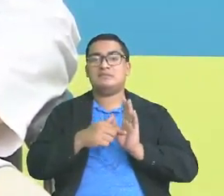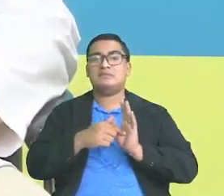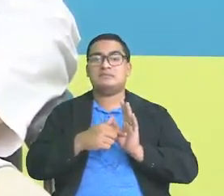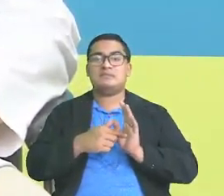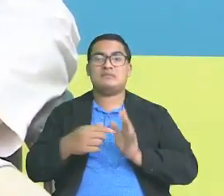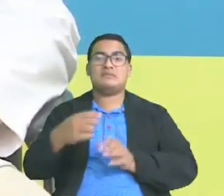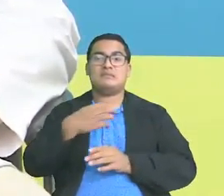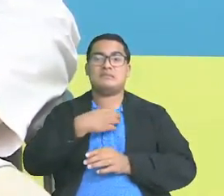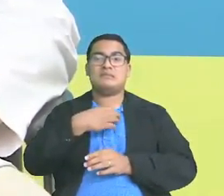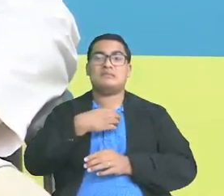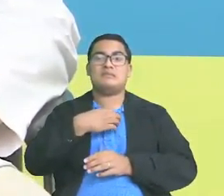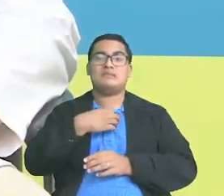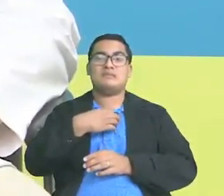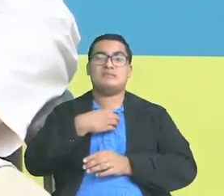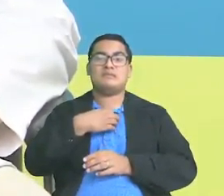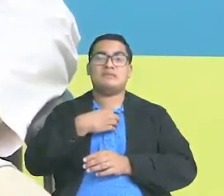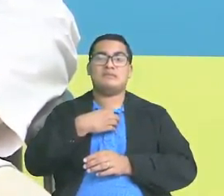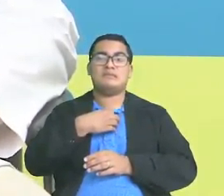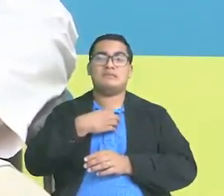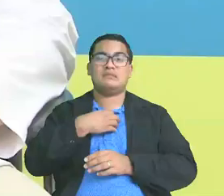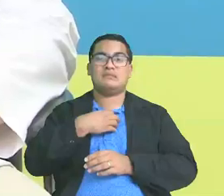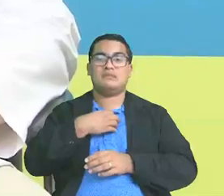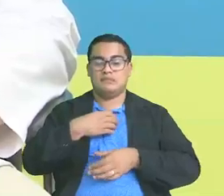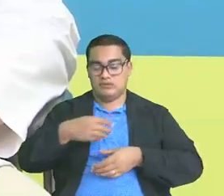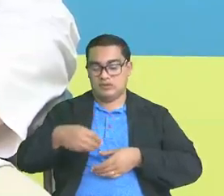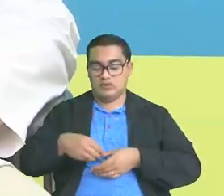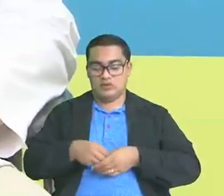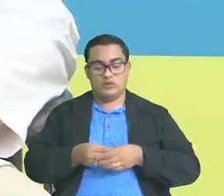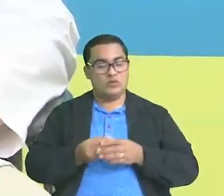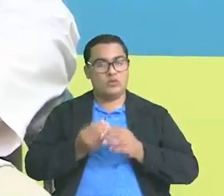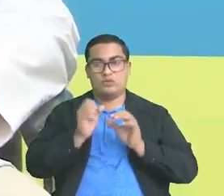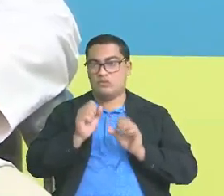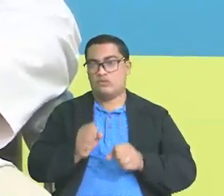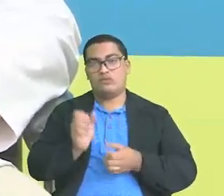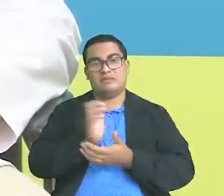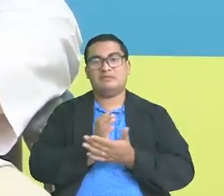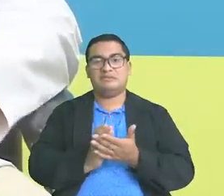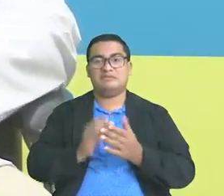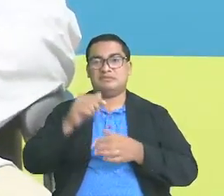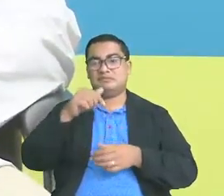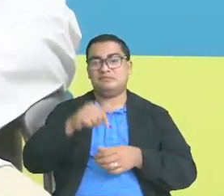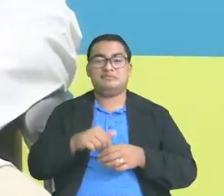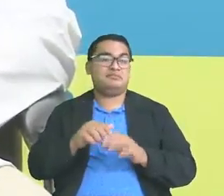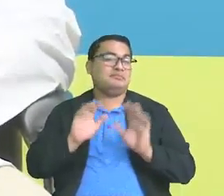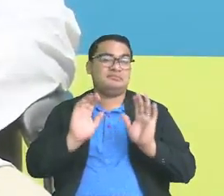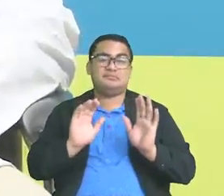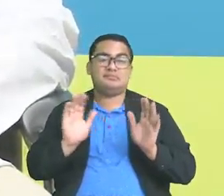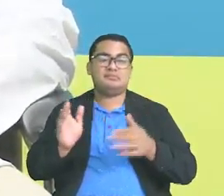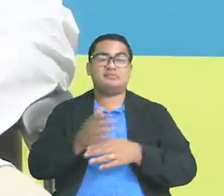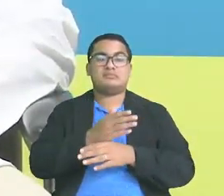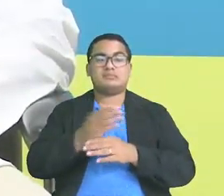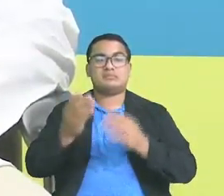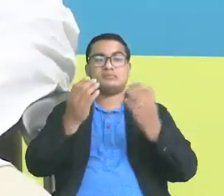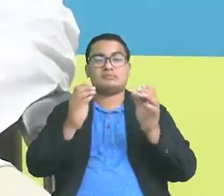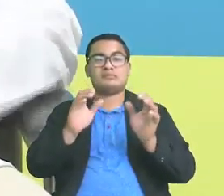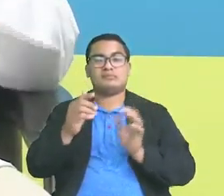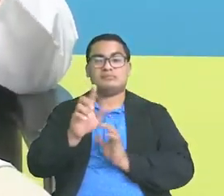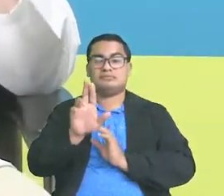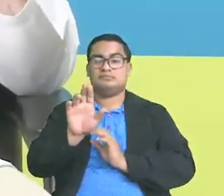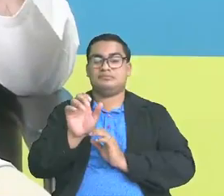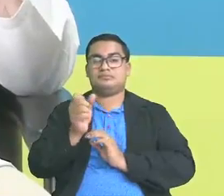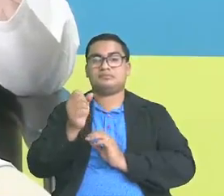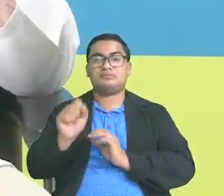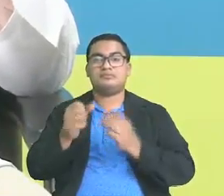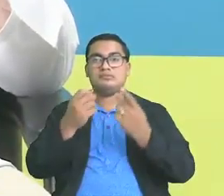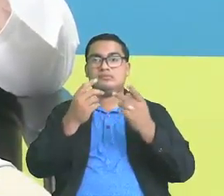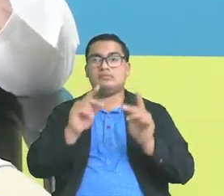su definición es un orificio en el cual se puede albergar algo adentro. Puede ser líquido, puede ser intestino, puede ser grasa. Entonces, si